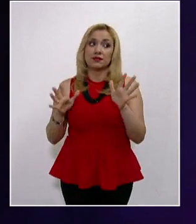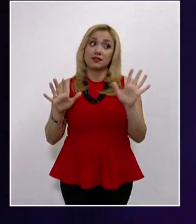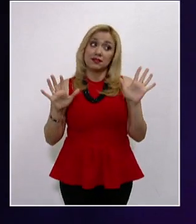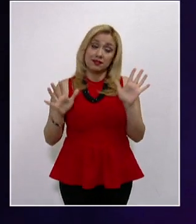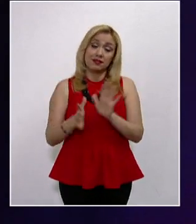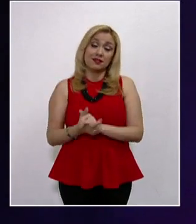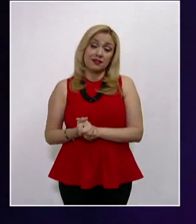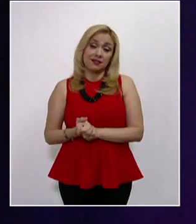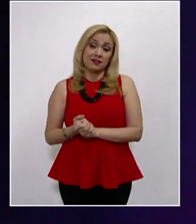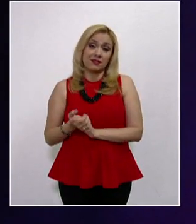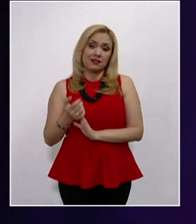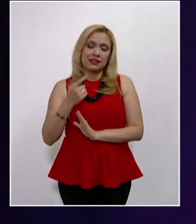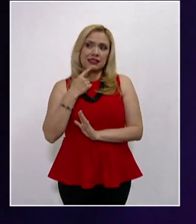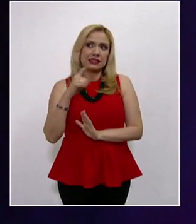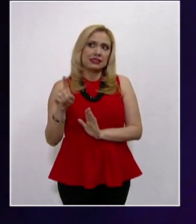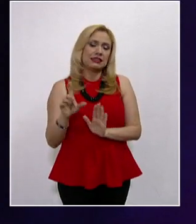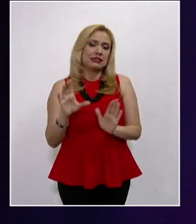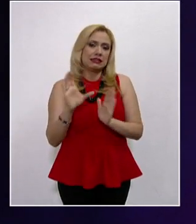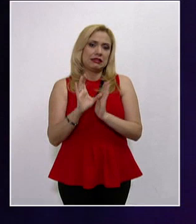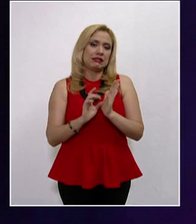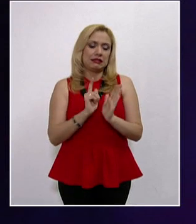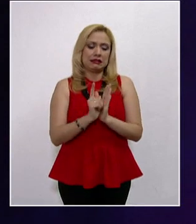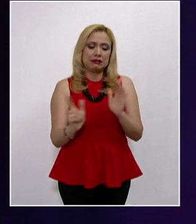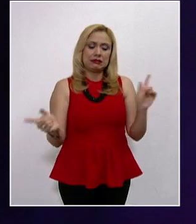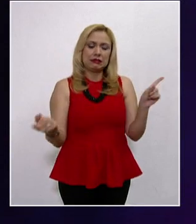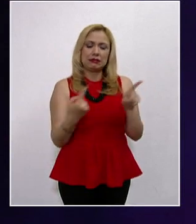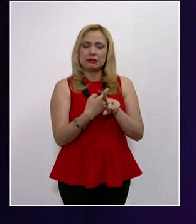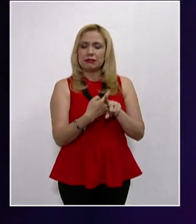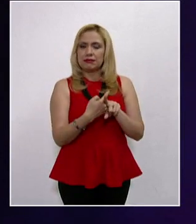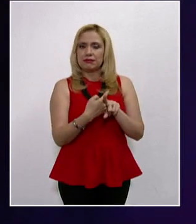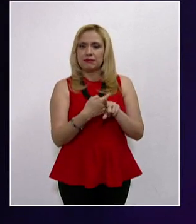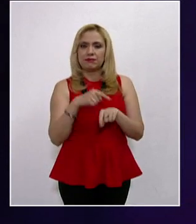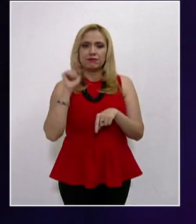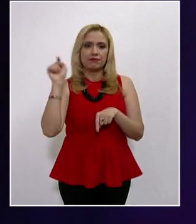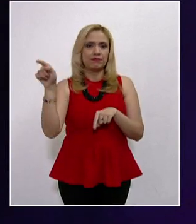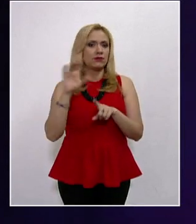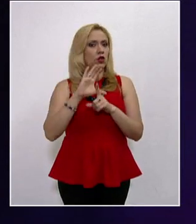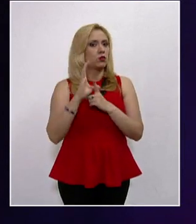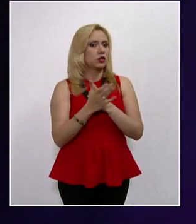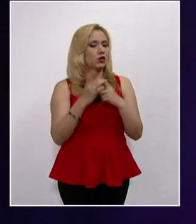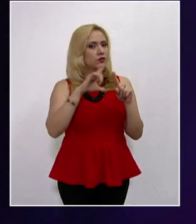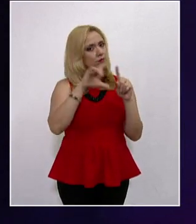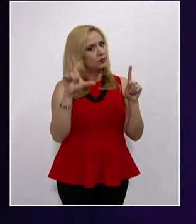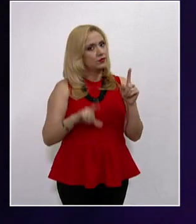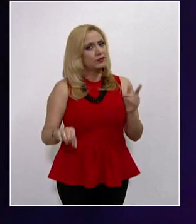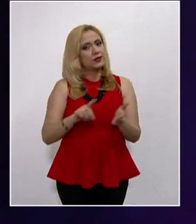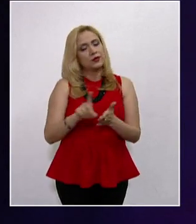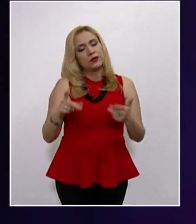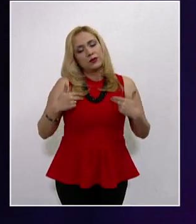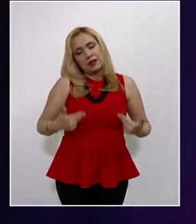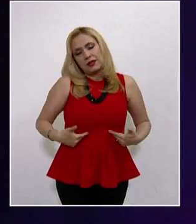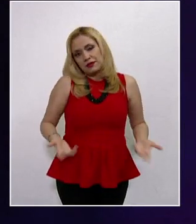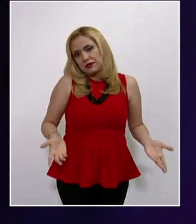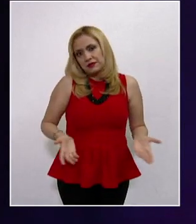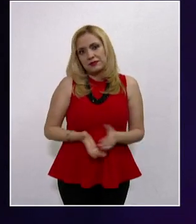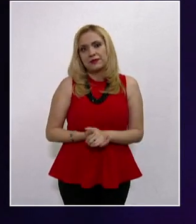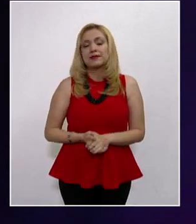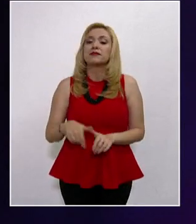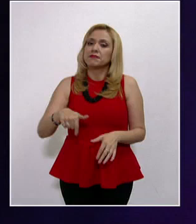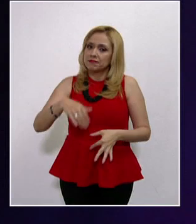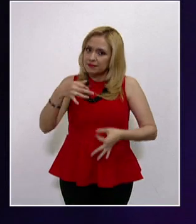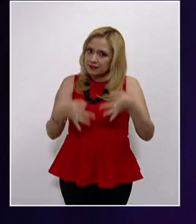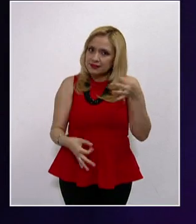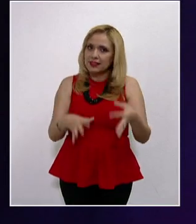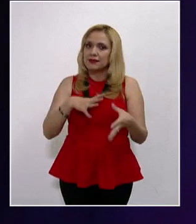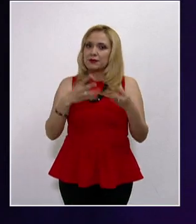se interpuso una acción de inconstitucionalidad por parte de la Comisión Nacional de Derechos Humanos, ¿no? Entonces también ahí la Corte va a